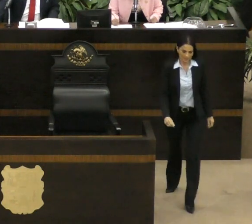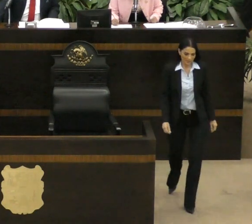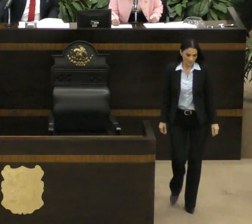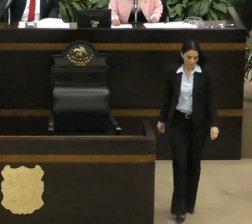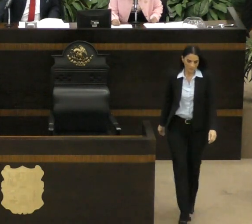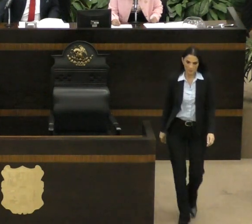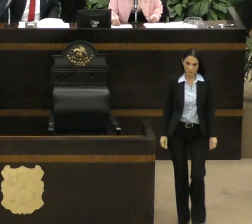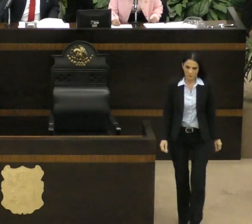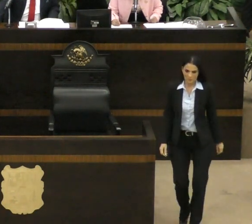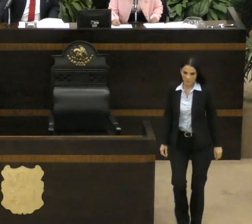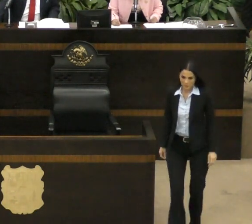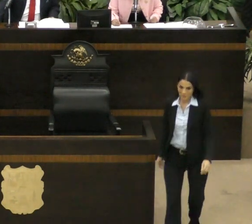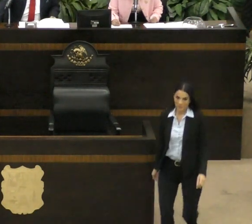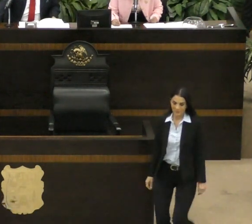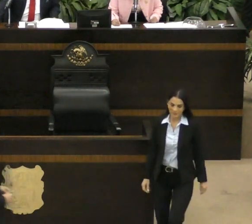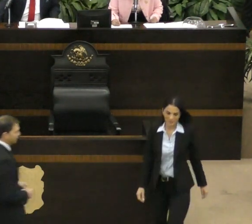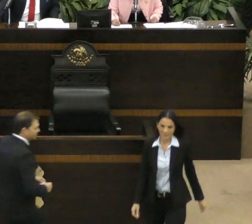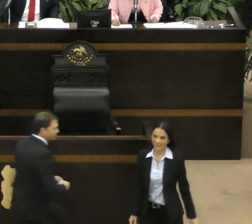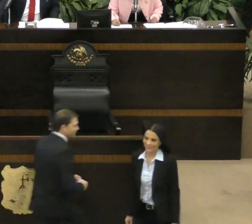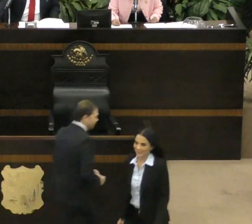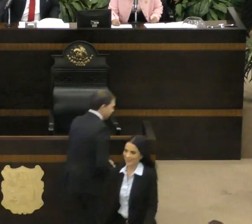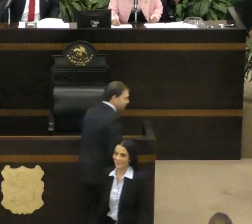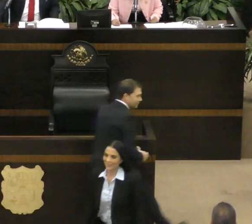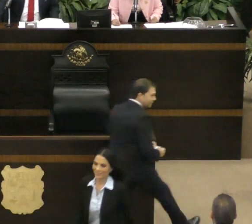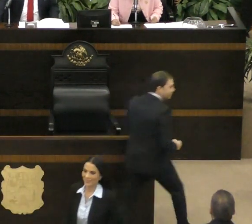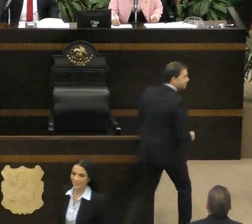Diputado Gustavo Adolfo Santos